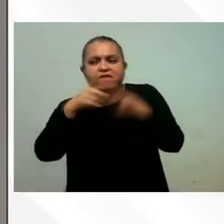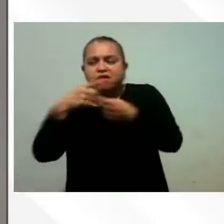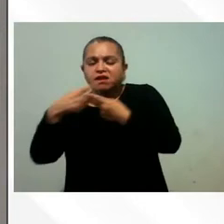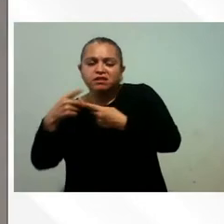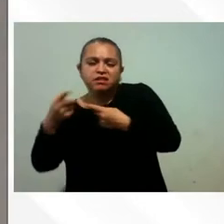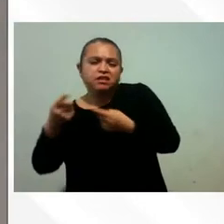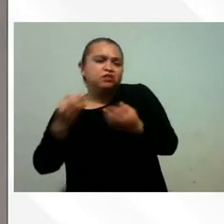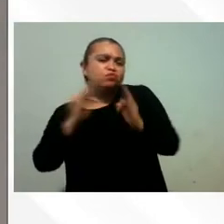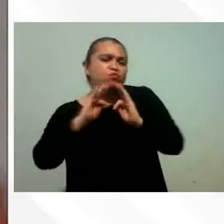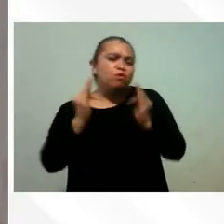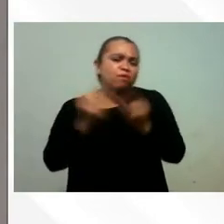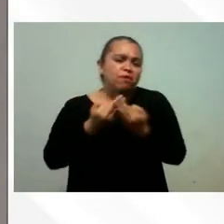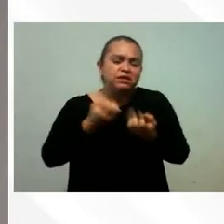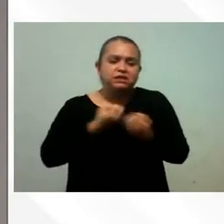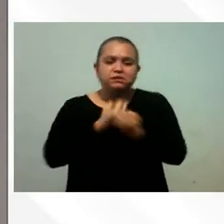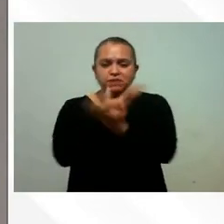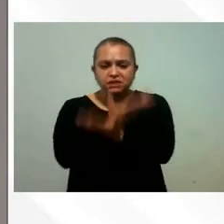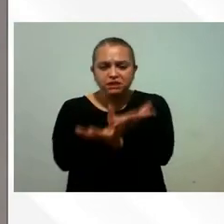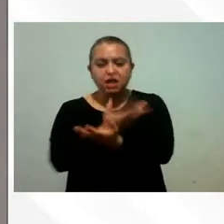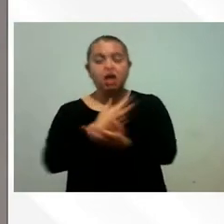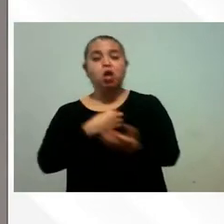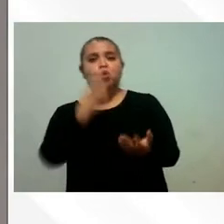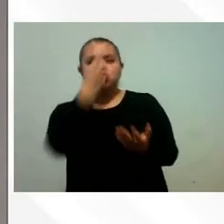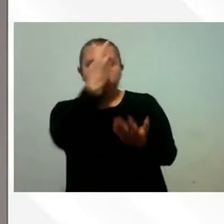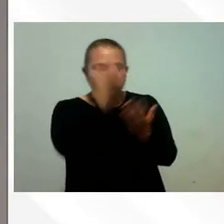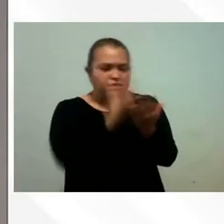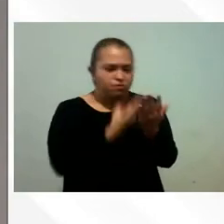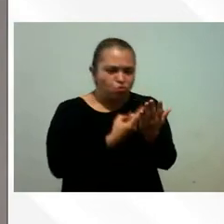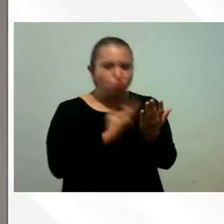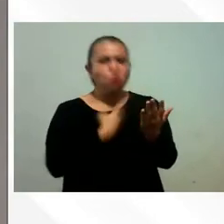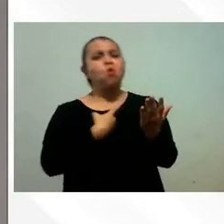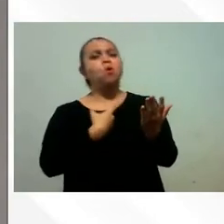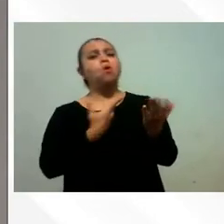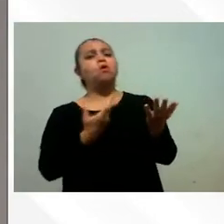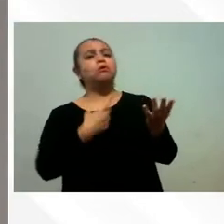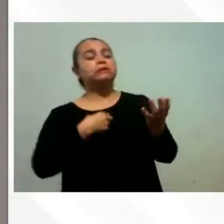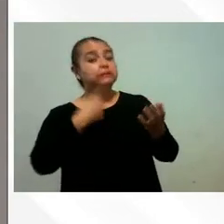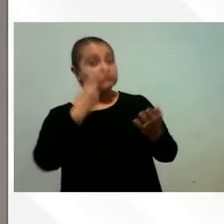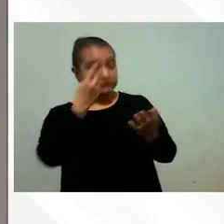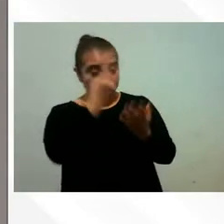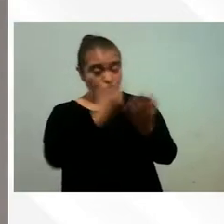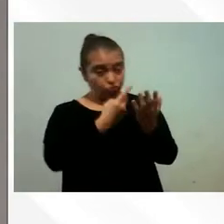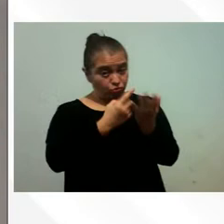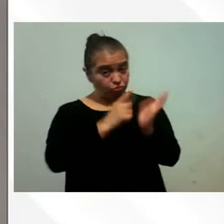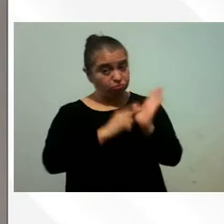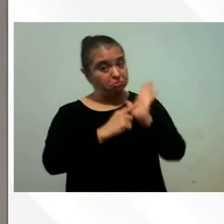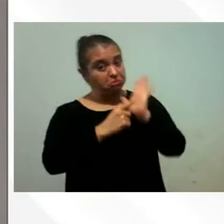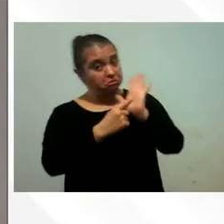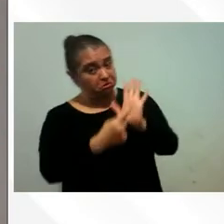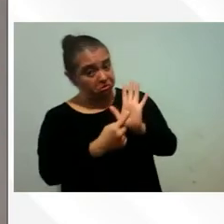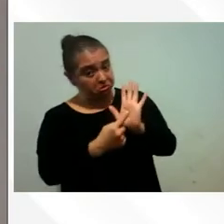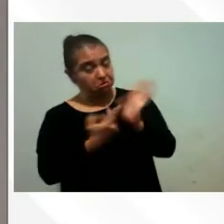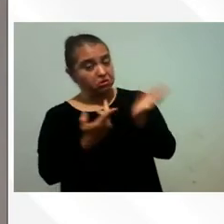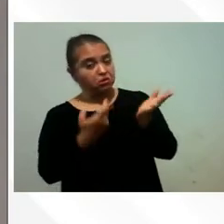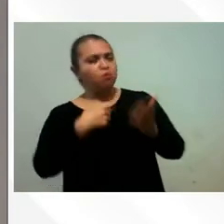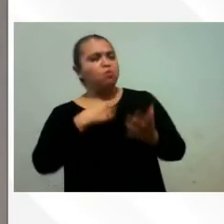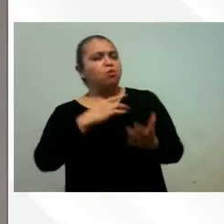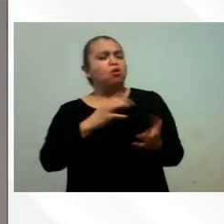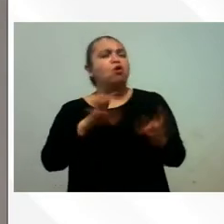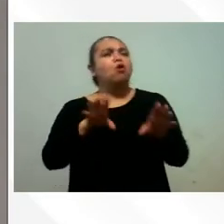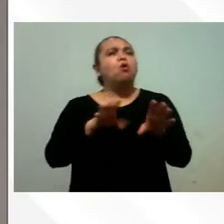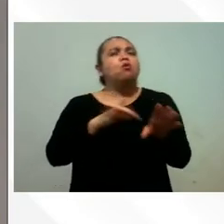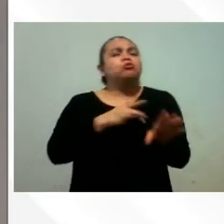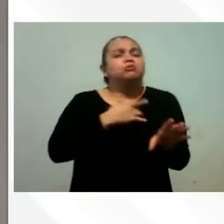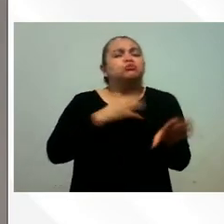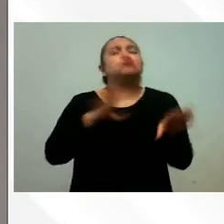puede ser un recurso, pero los dibujos, lo gráfico nos ayuda también como a representar cómo nos sentimos, cómo estamos viviendo